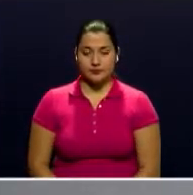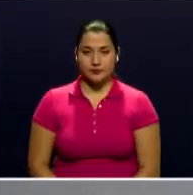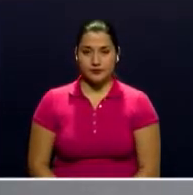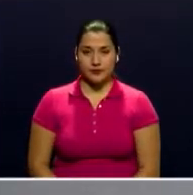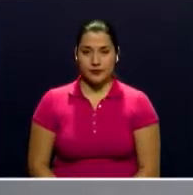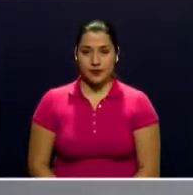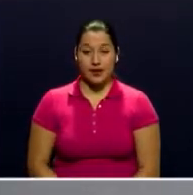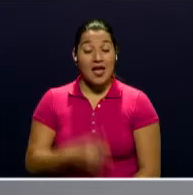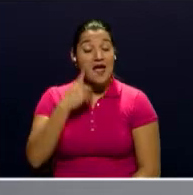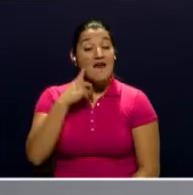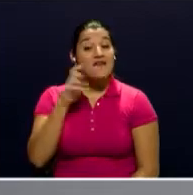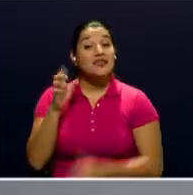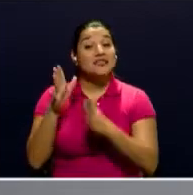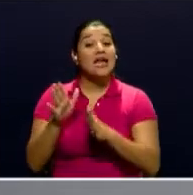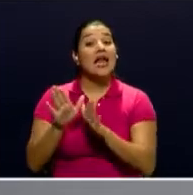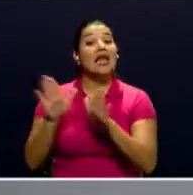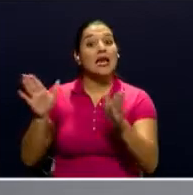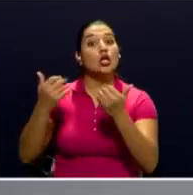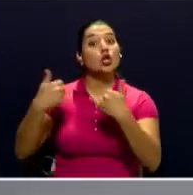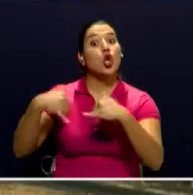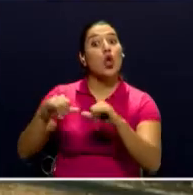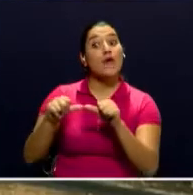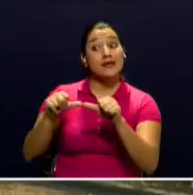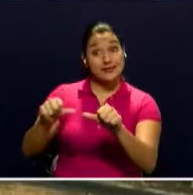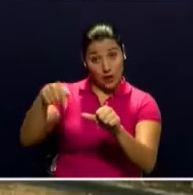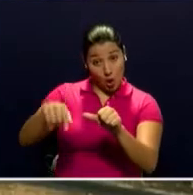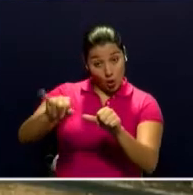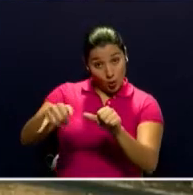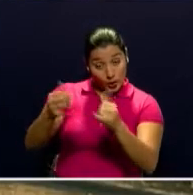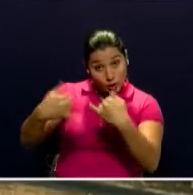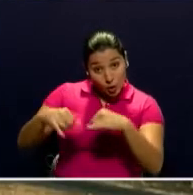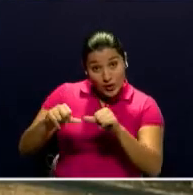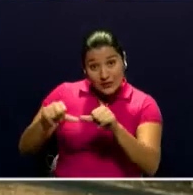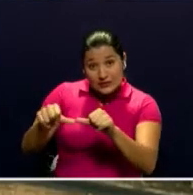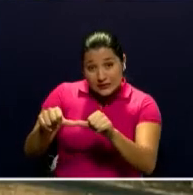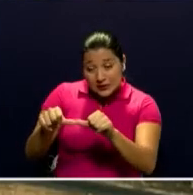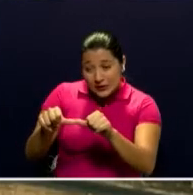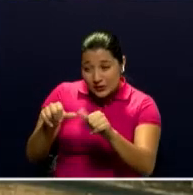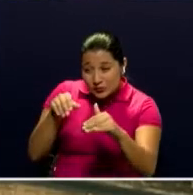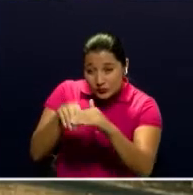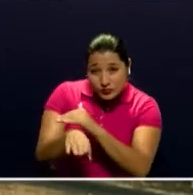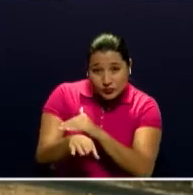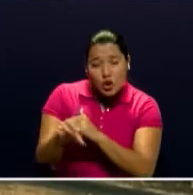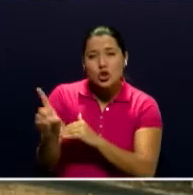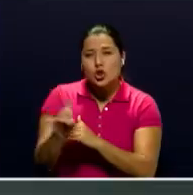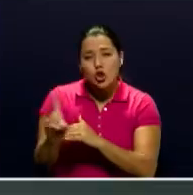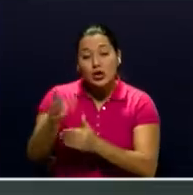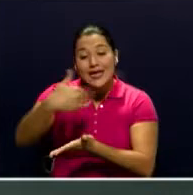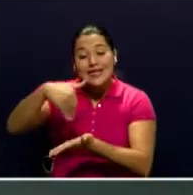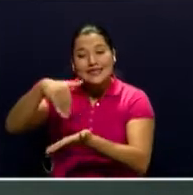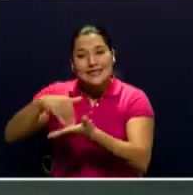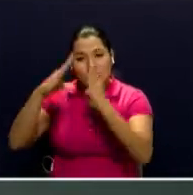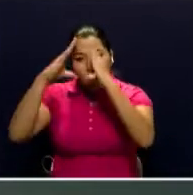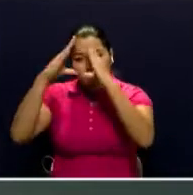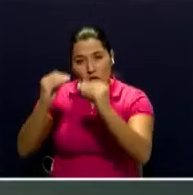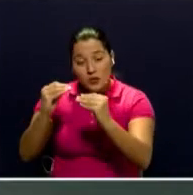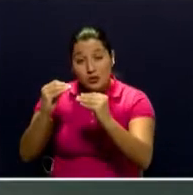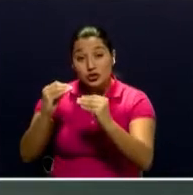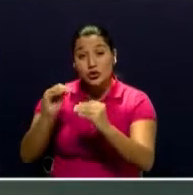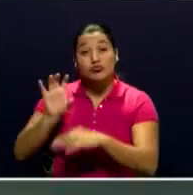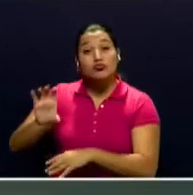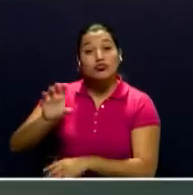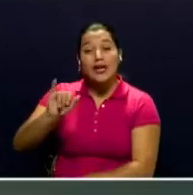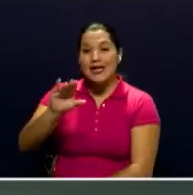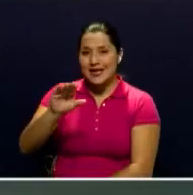Y la Fiscalía General continuaba este jueves con el allanamiento en un data center del ICE, ubicado en